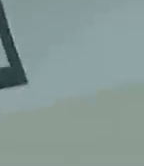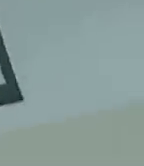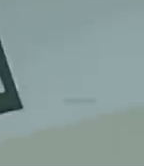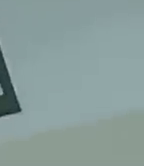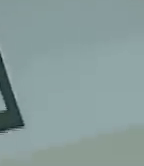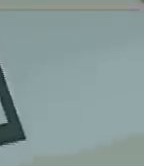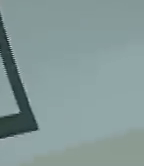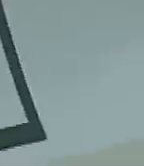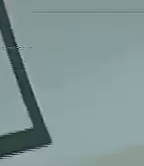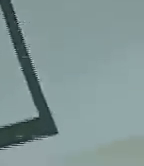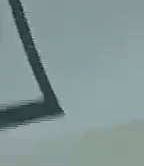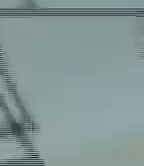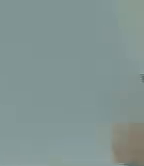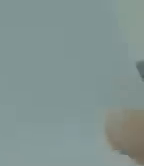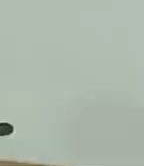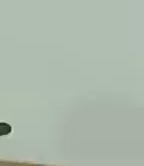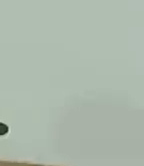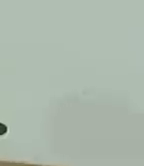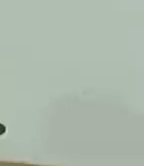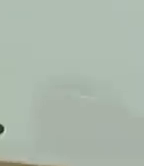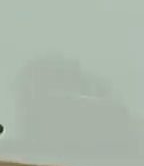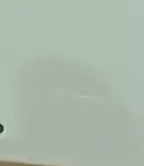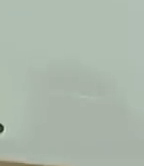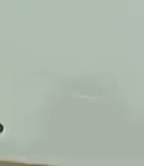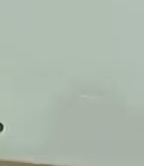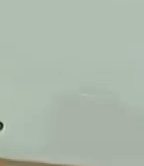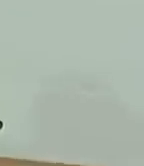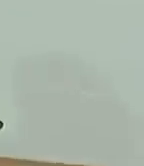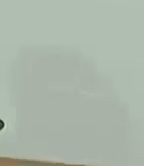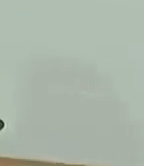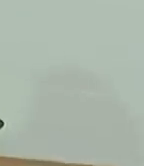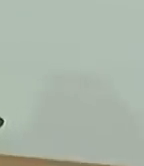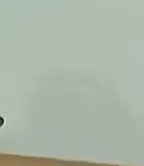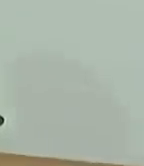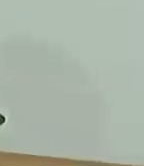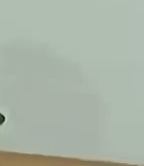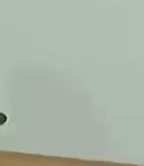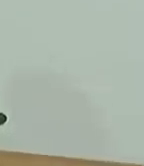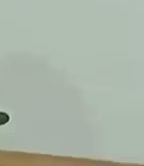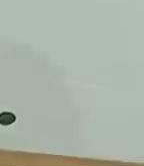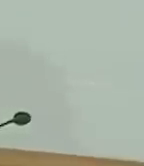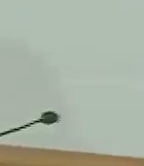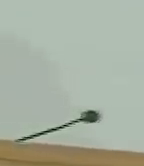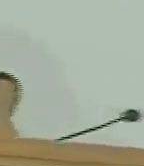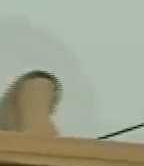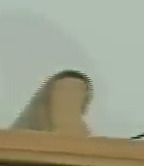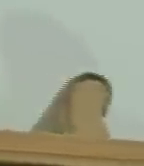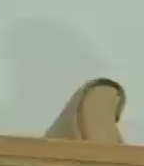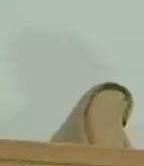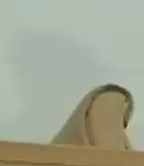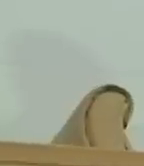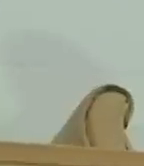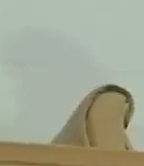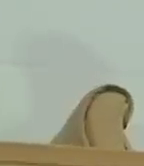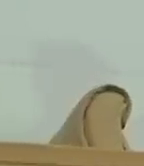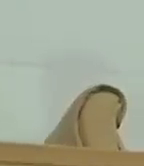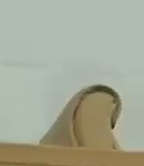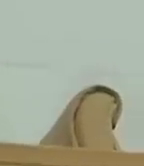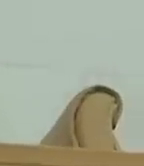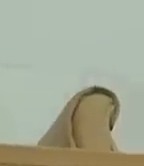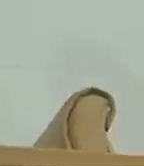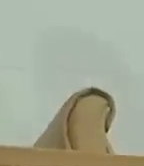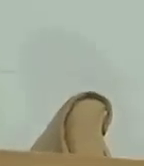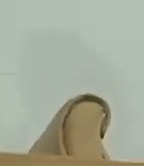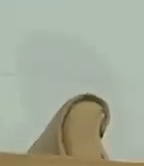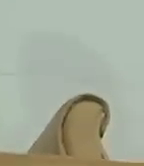¿Quién le va a contar el voto a María Corina Machado? ¿Quién se lo va a contar? El Consejo Nacional Electoral de Venezuela no va a ser la Comisión Electoral de la